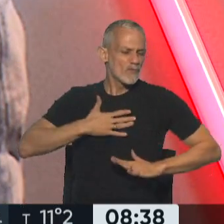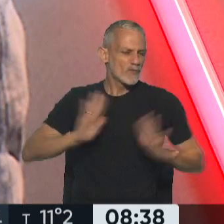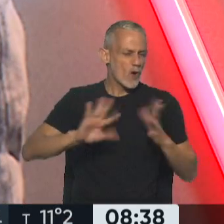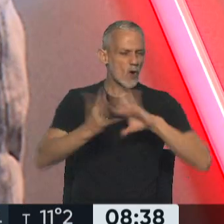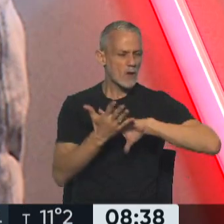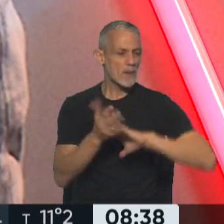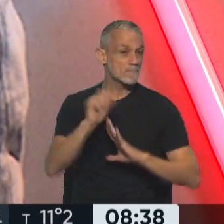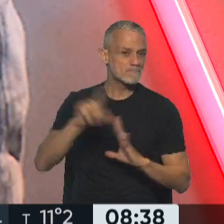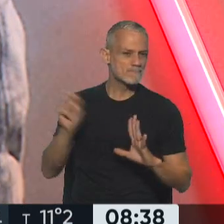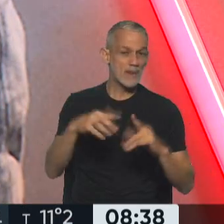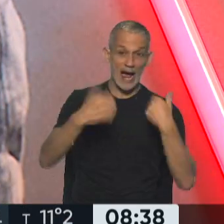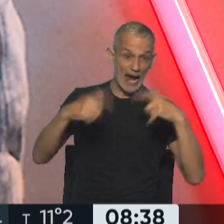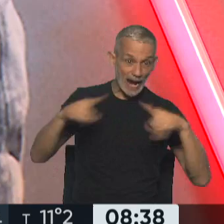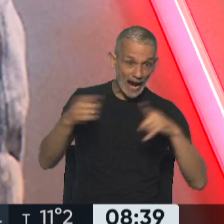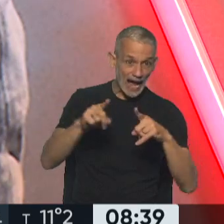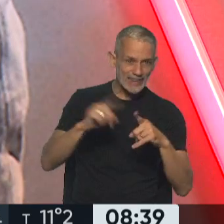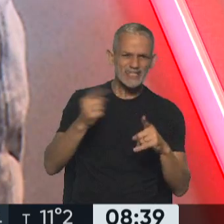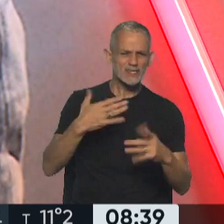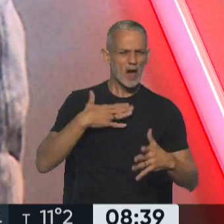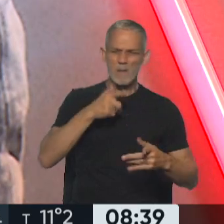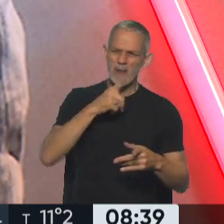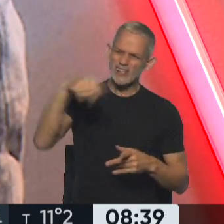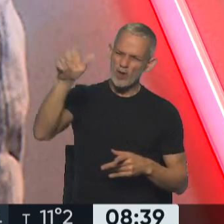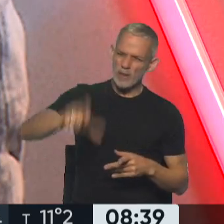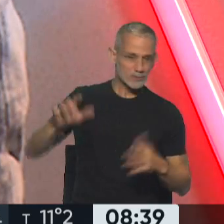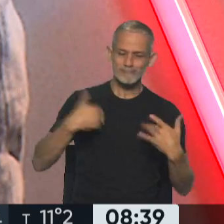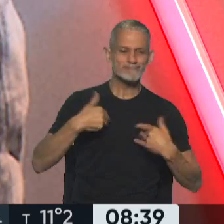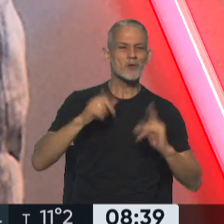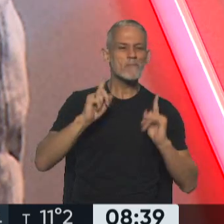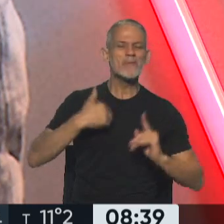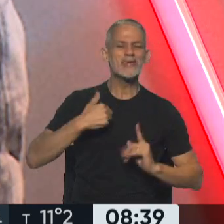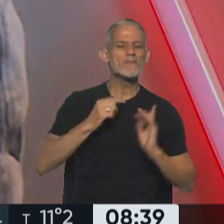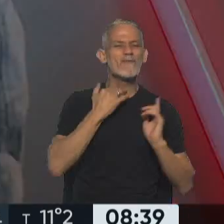hay quizás muchos cantantes que suenan como otras personas, yo siempre soné como mí mismo.